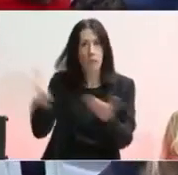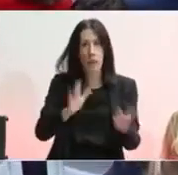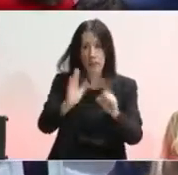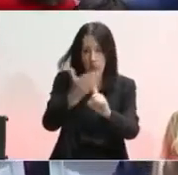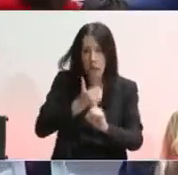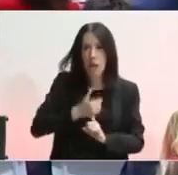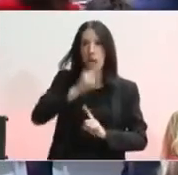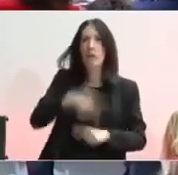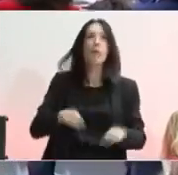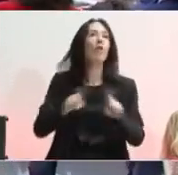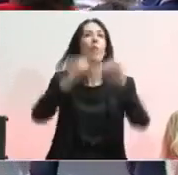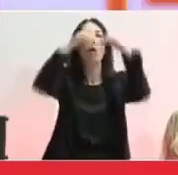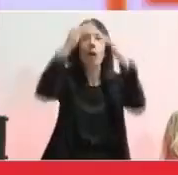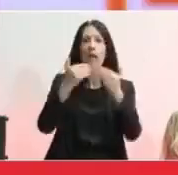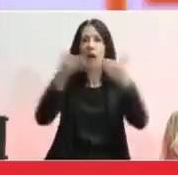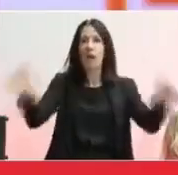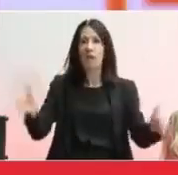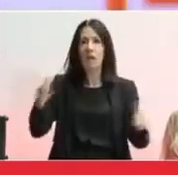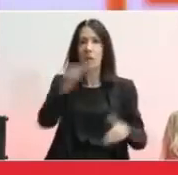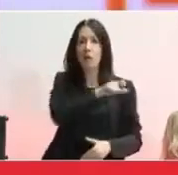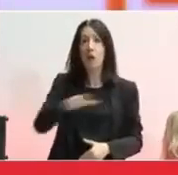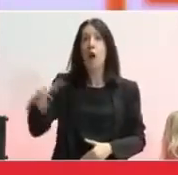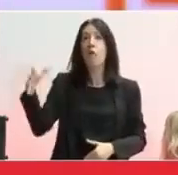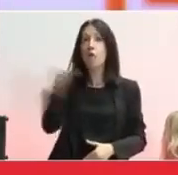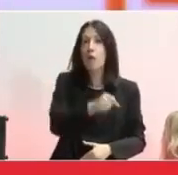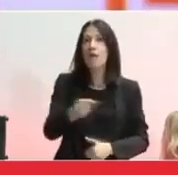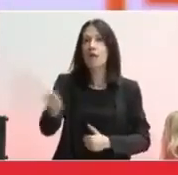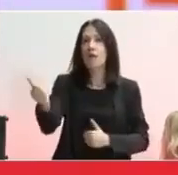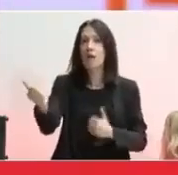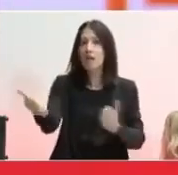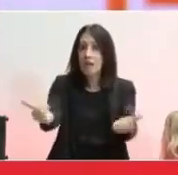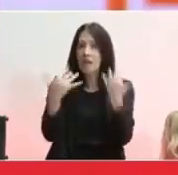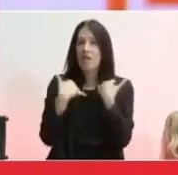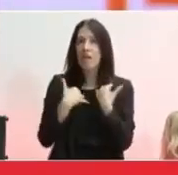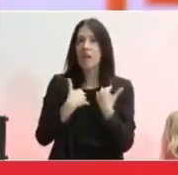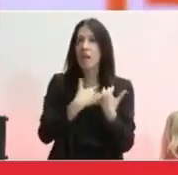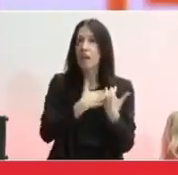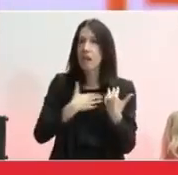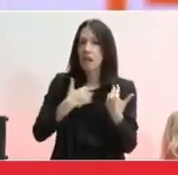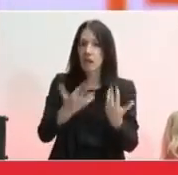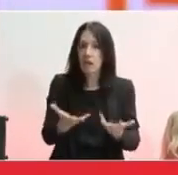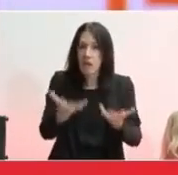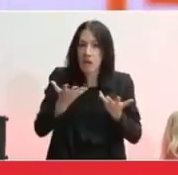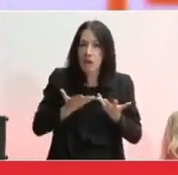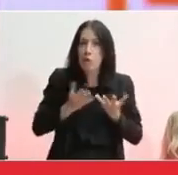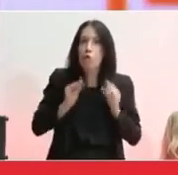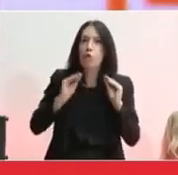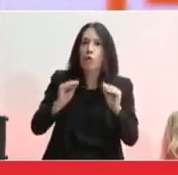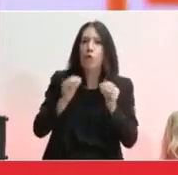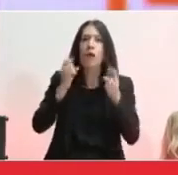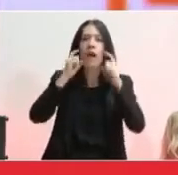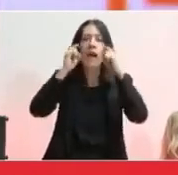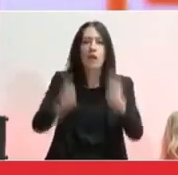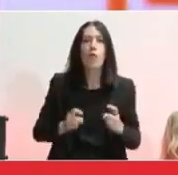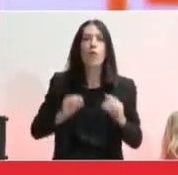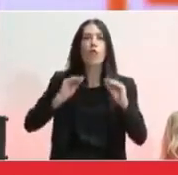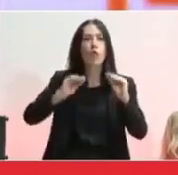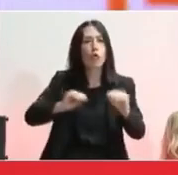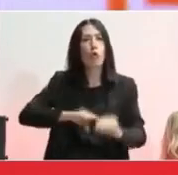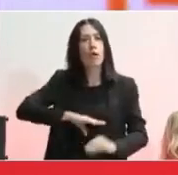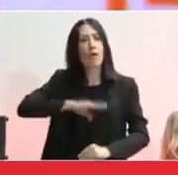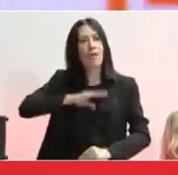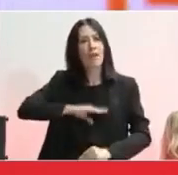Es la casa de puertas abiertas para todos los que vienen a brindarles su esfuerzo y su talento con el muy